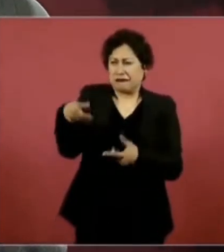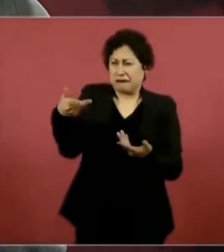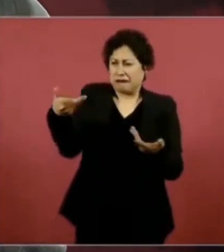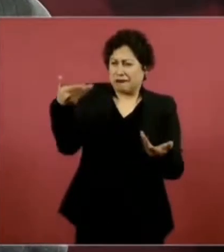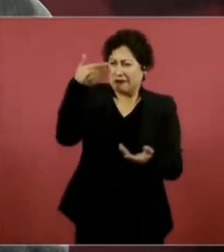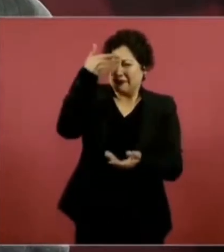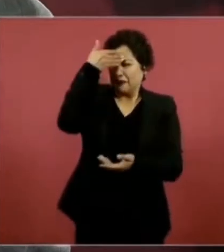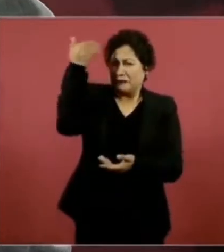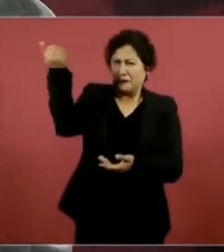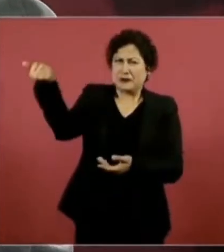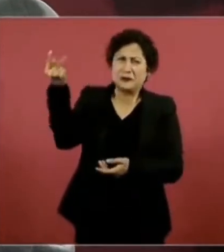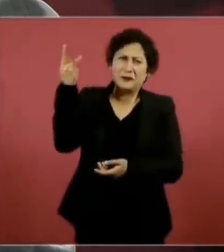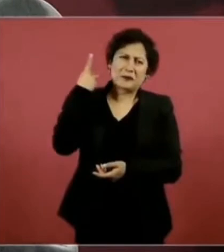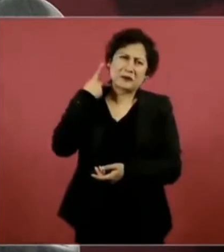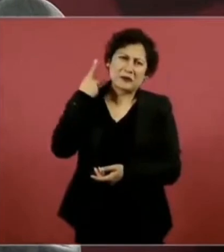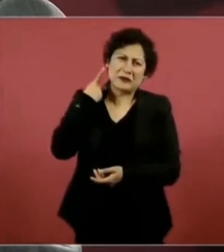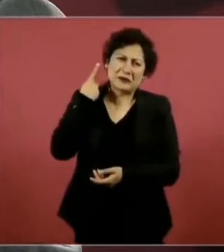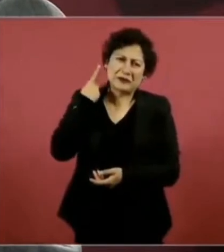dicen.